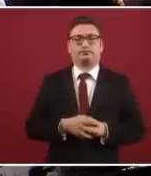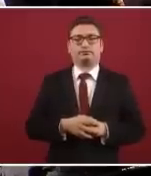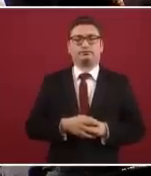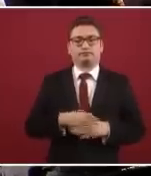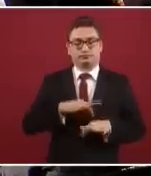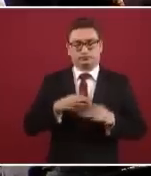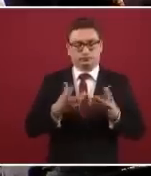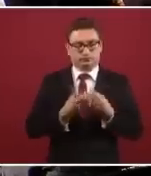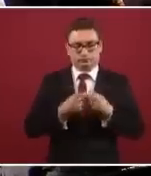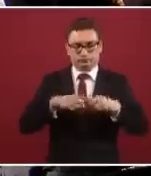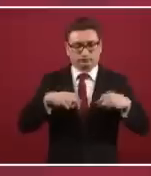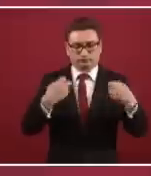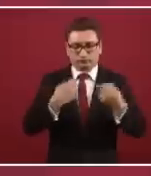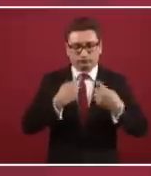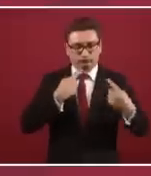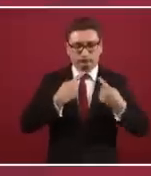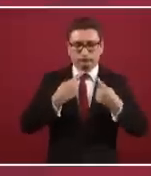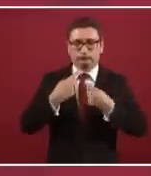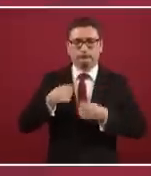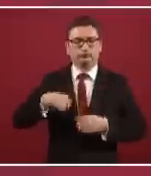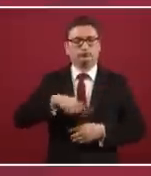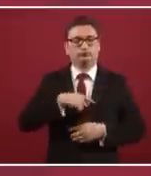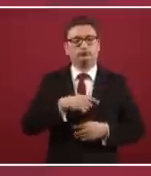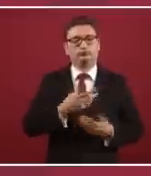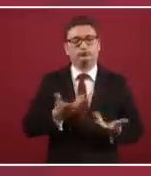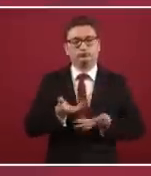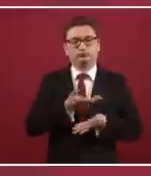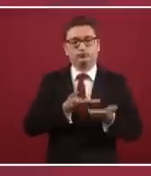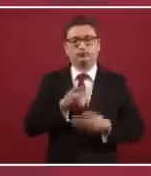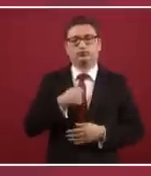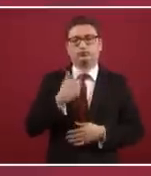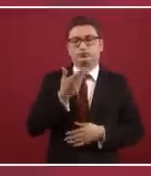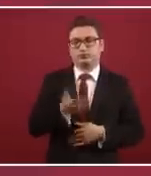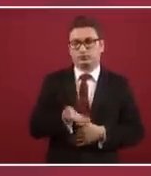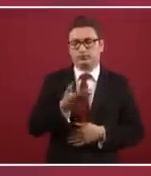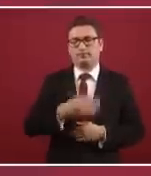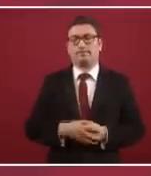y les pedí que se